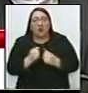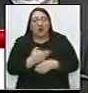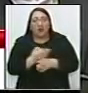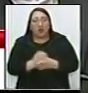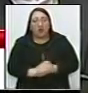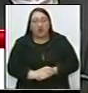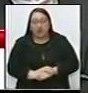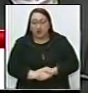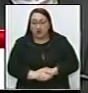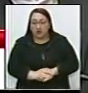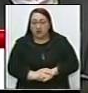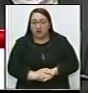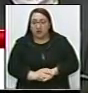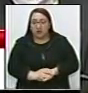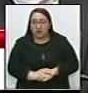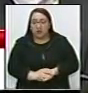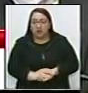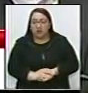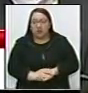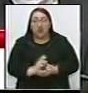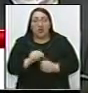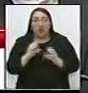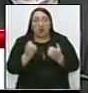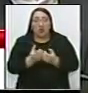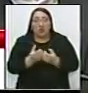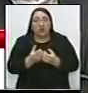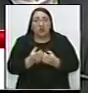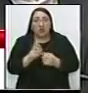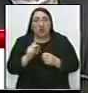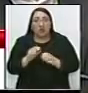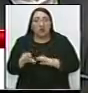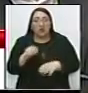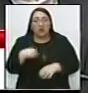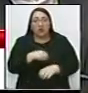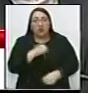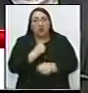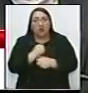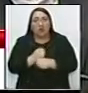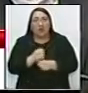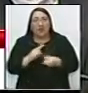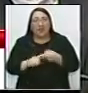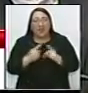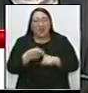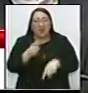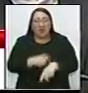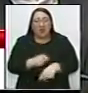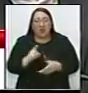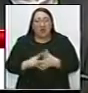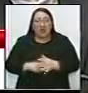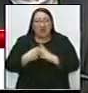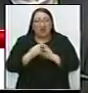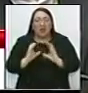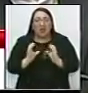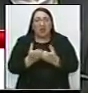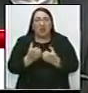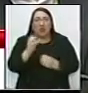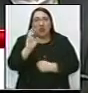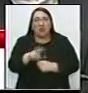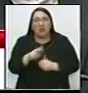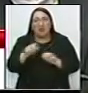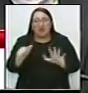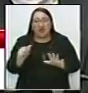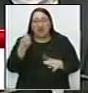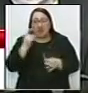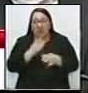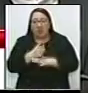como aquí en el Congreso no hemos hecho nuestra labor adecuada desde el momento que se inició en el 2016